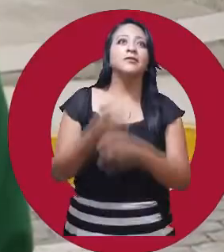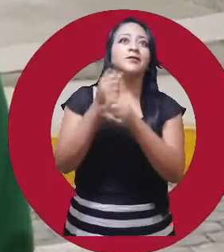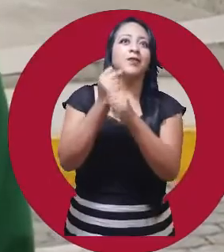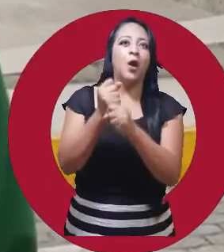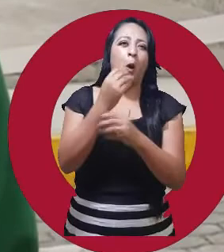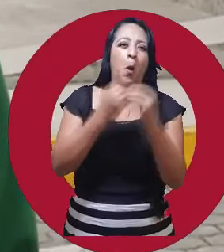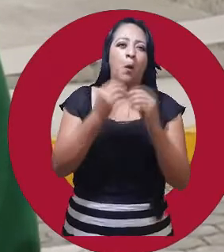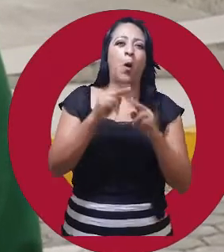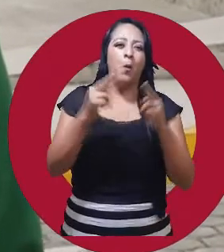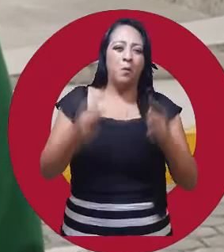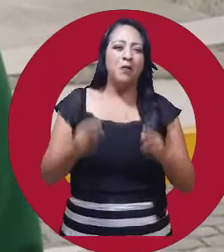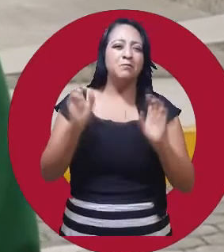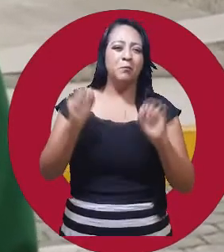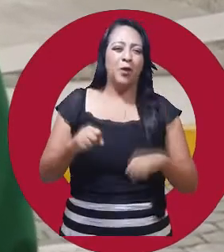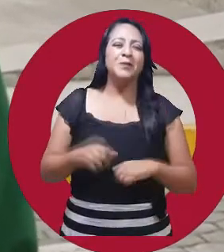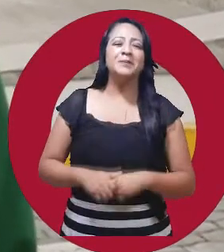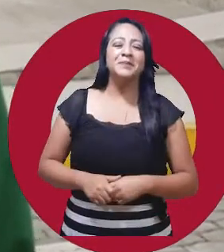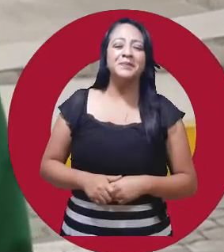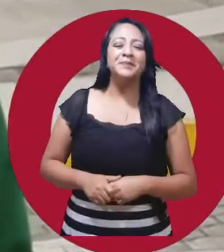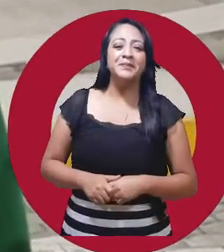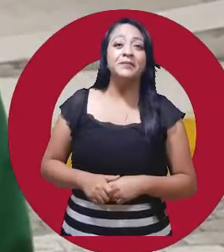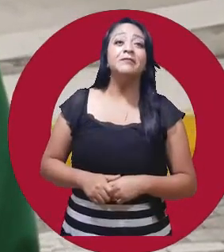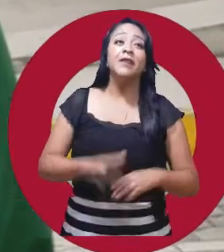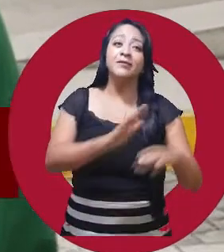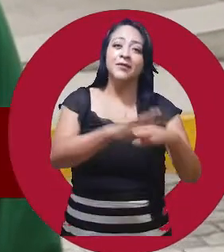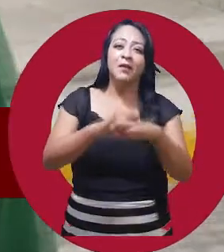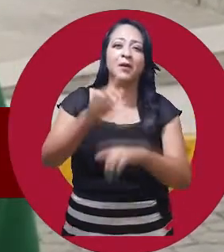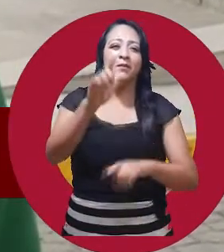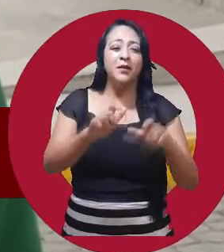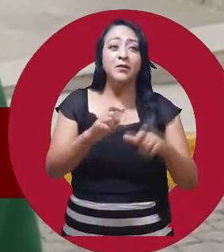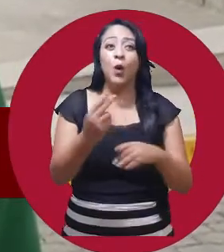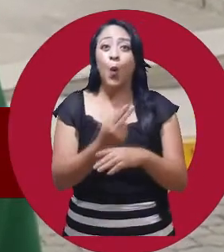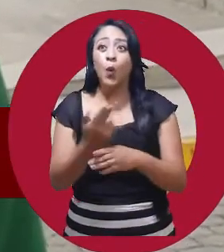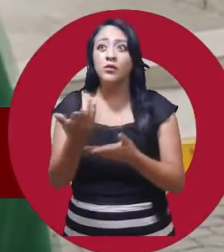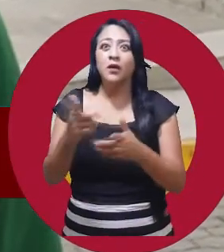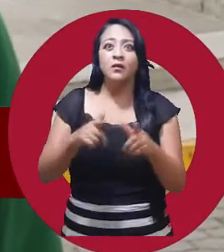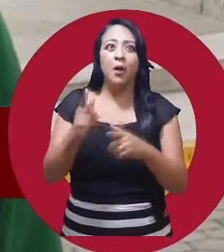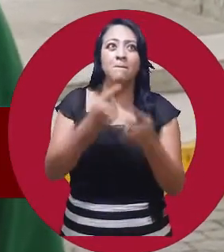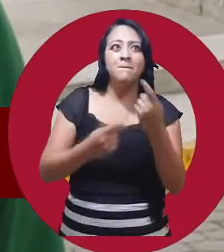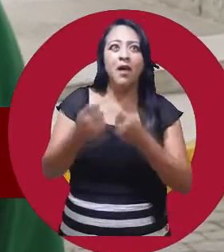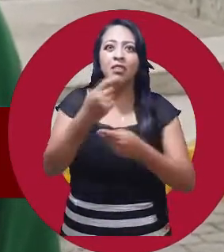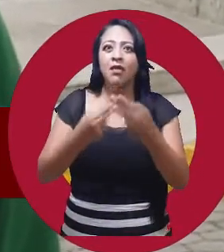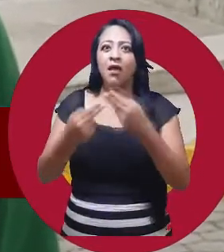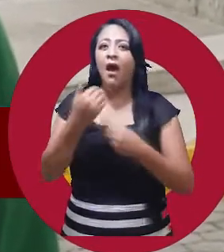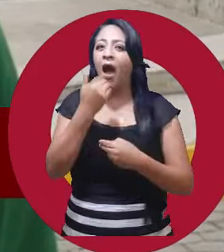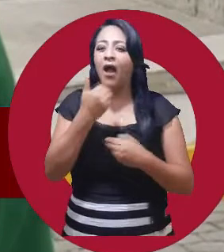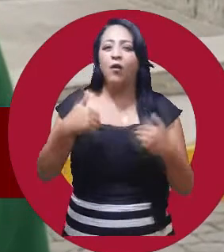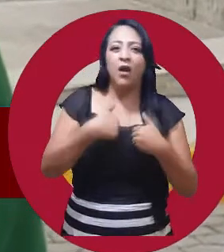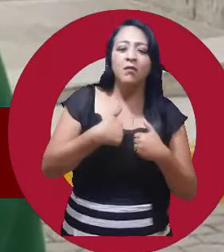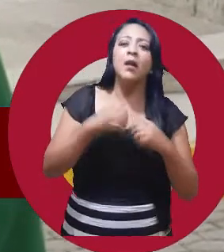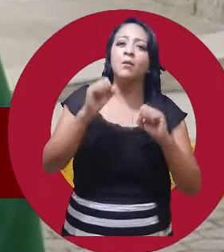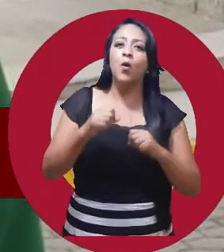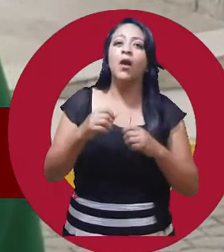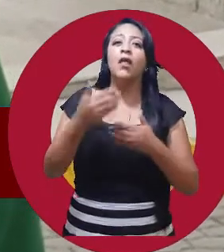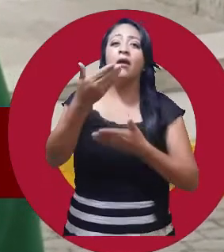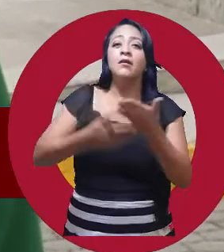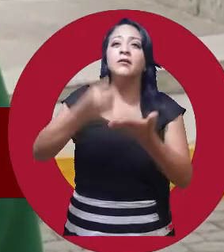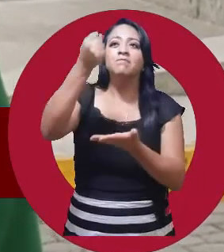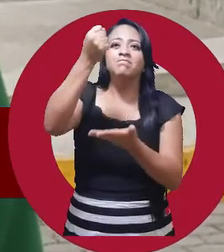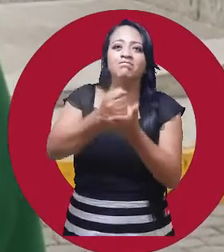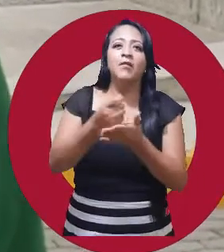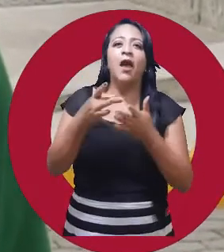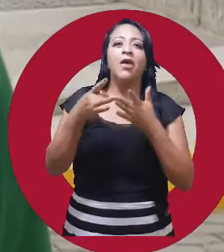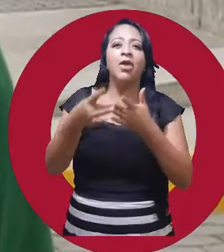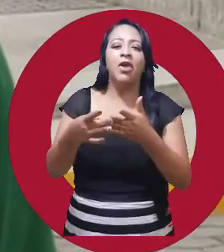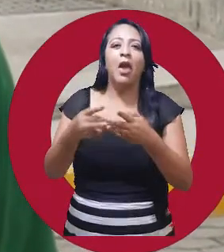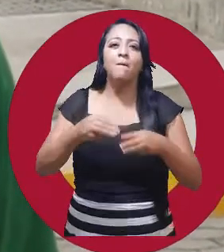origen animal para consumo humano. Haciendo también un llamado a la ciudadanía que hace uso de este espacio, pues que se acerquen a sacar las guías de movilización,